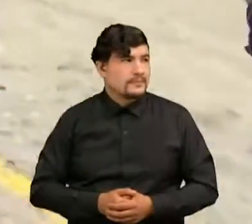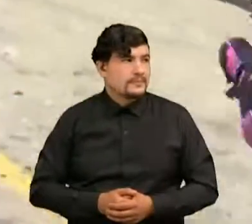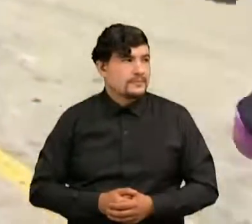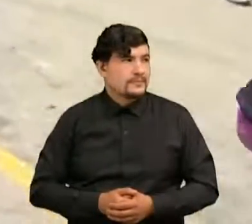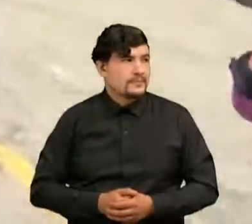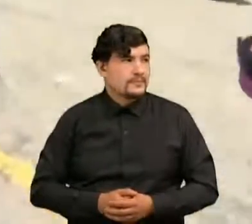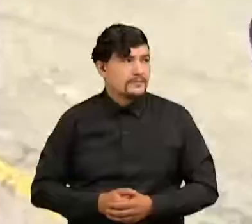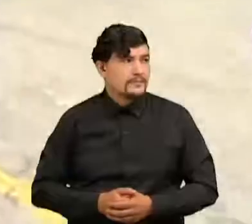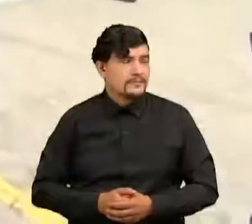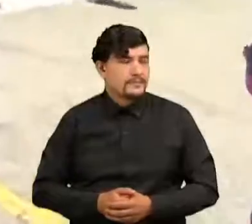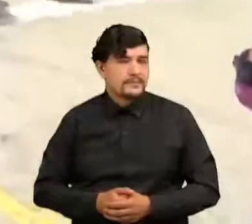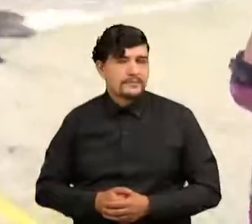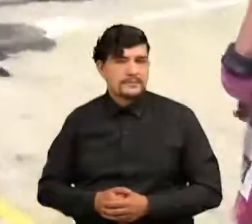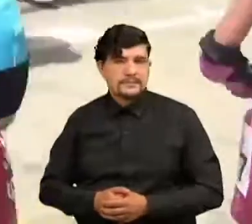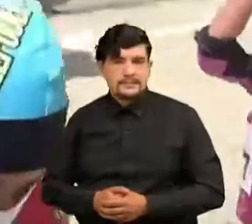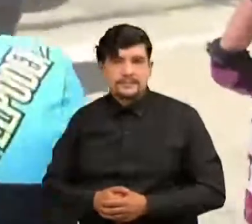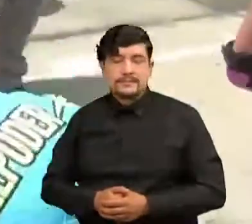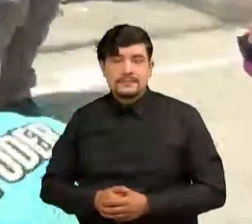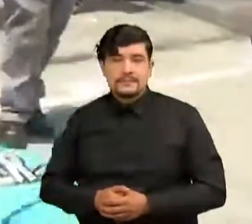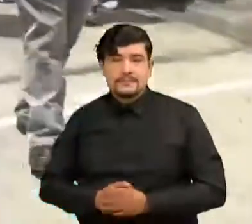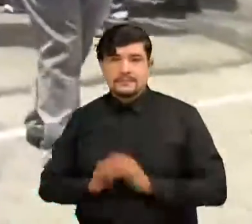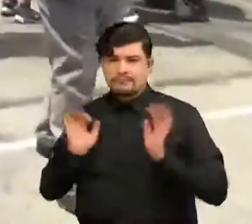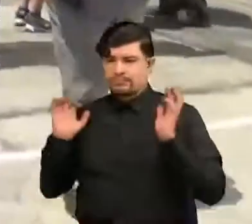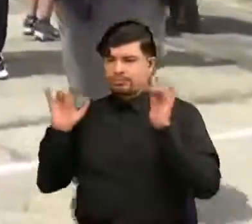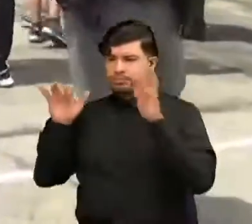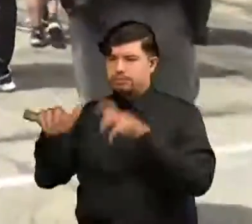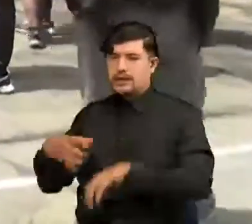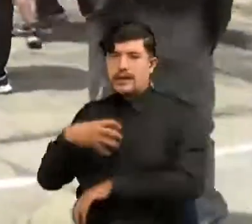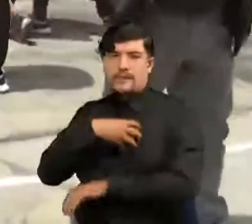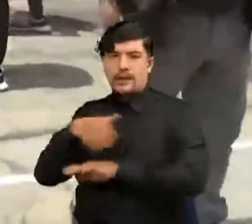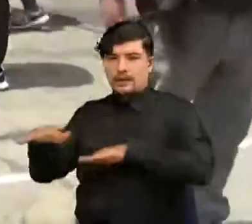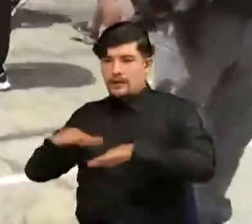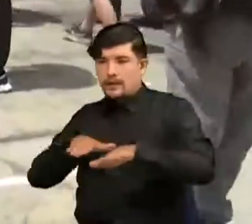Este es el primer evento masivo que tiene lugar en Barbosa y la provincia beleña,